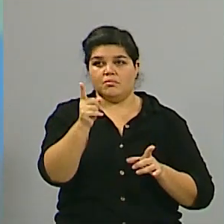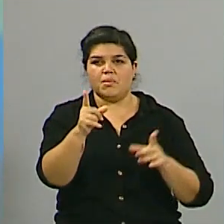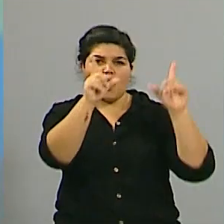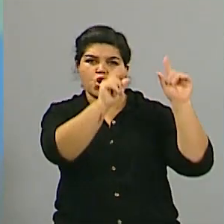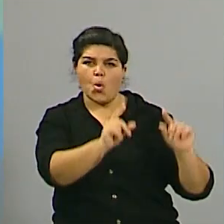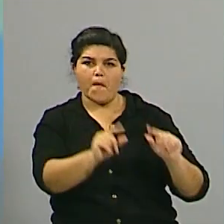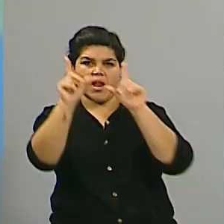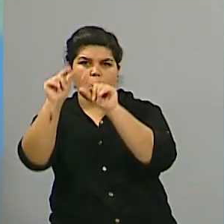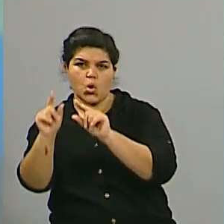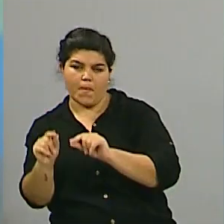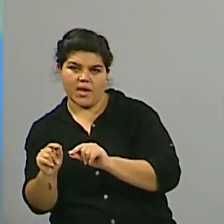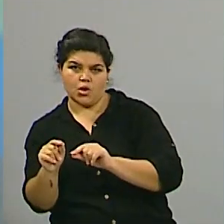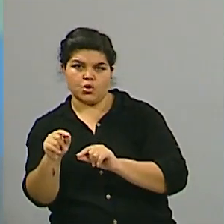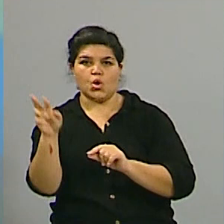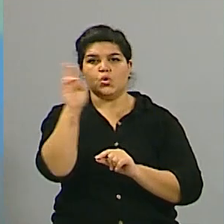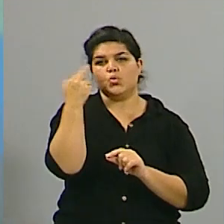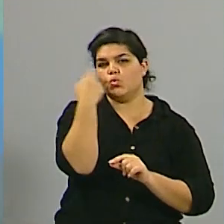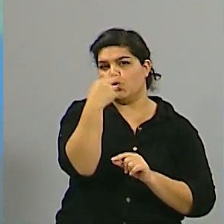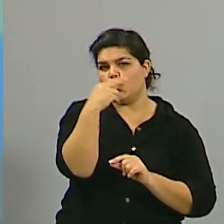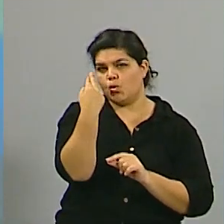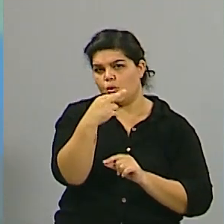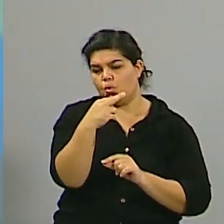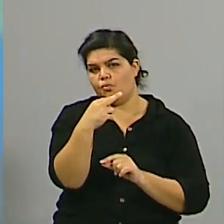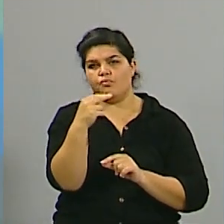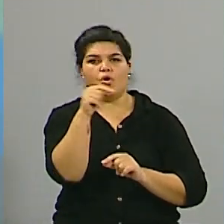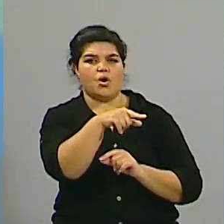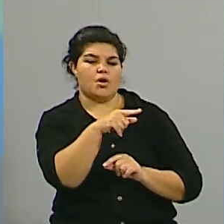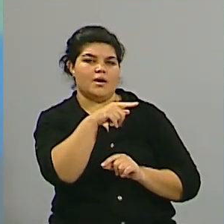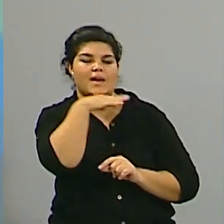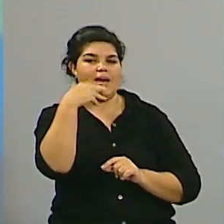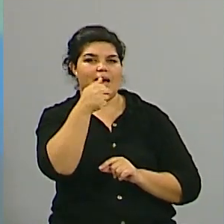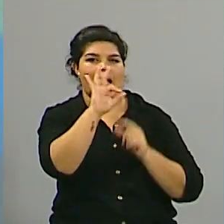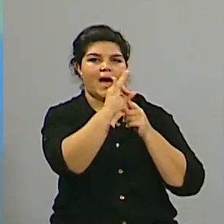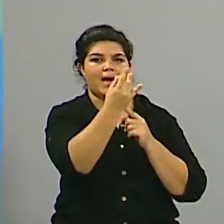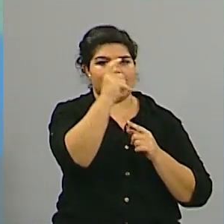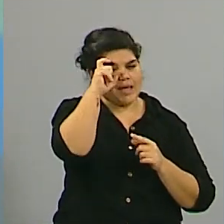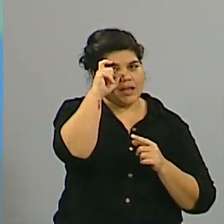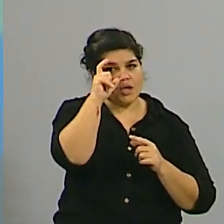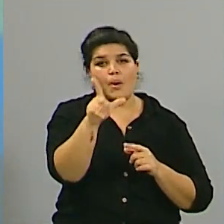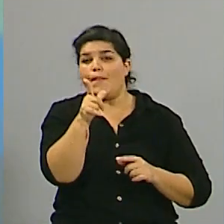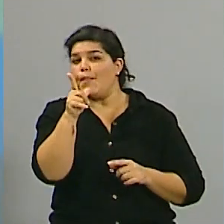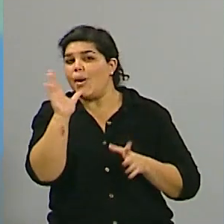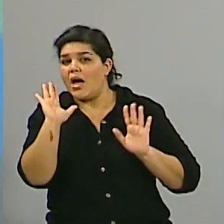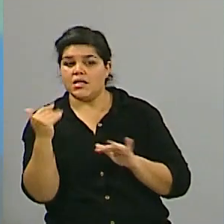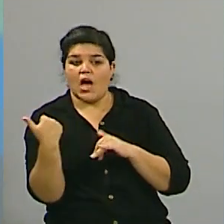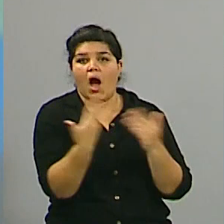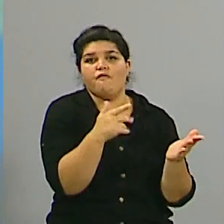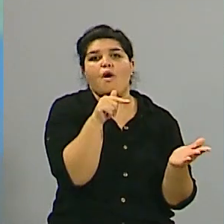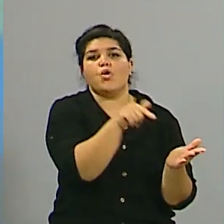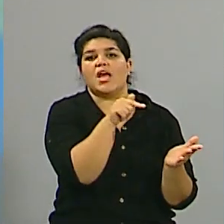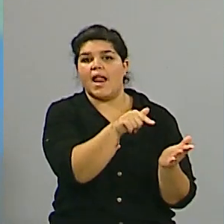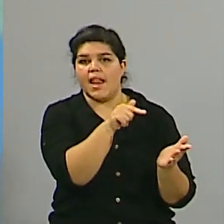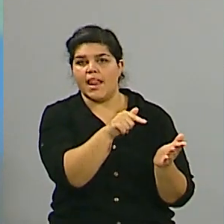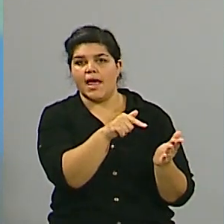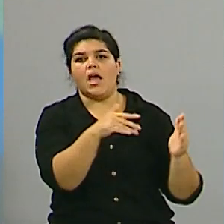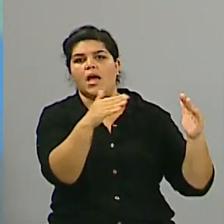presentes hoy en día, pero no tengo ninguna duda que los resultados serían positivos para el gobierno del ex gobernador Celso